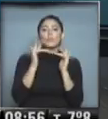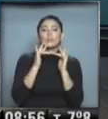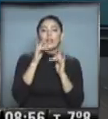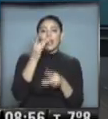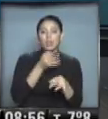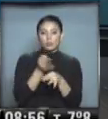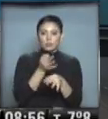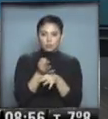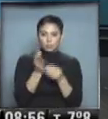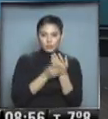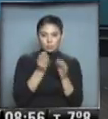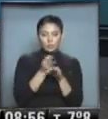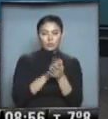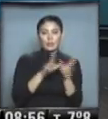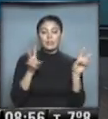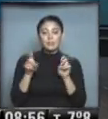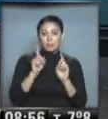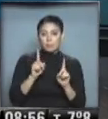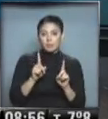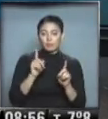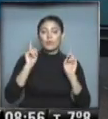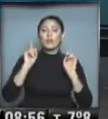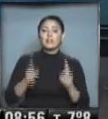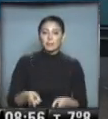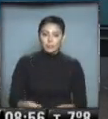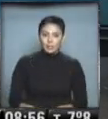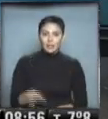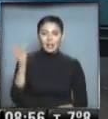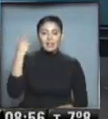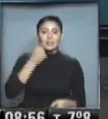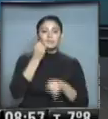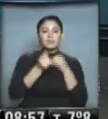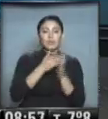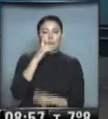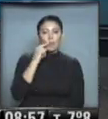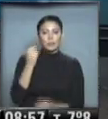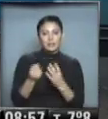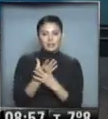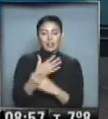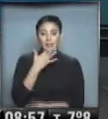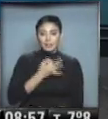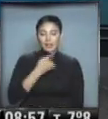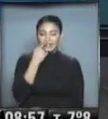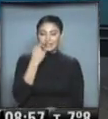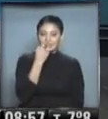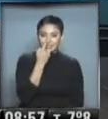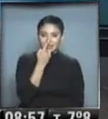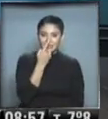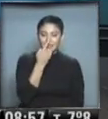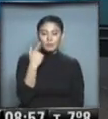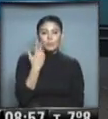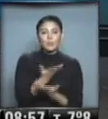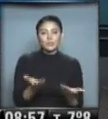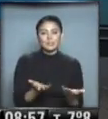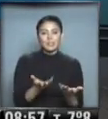educar sobre este mismo tema y también el que les mencionaba de luis von ahn realmente muy muy interesante y que